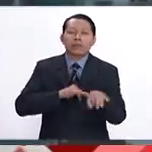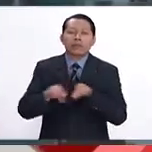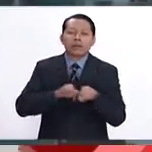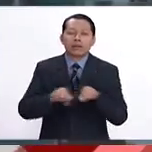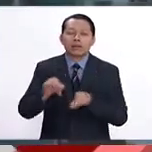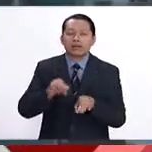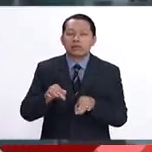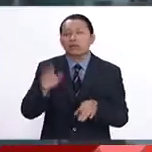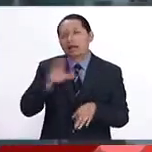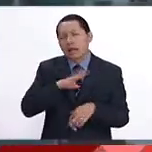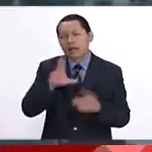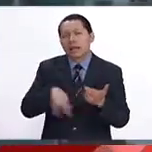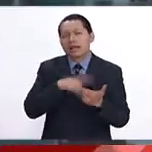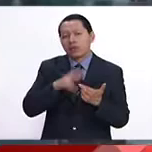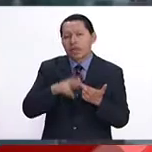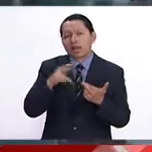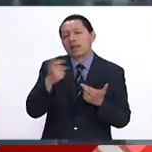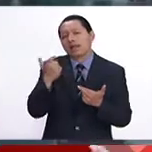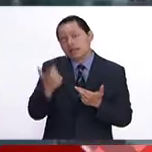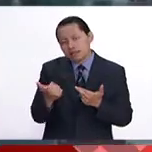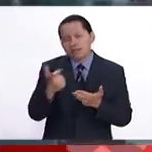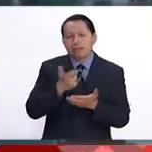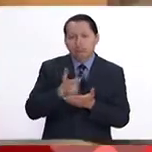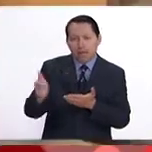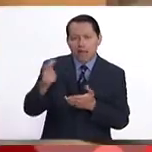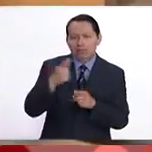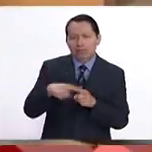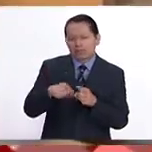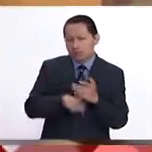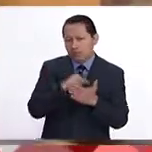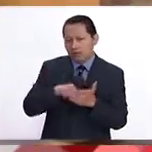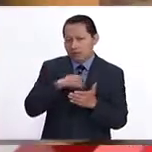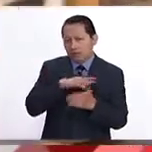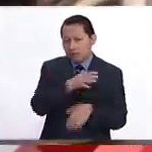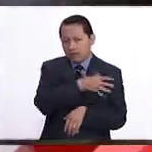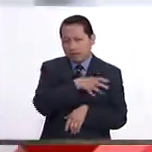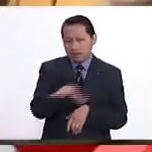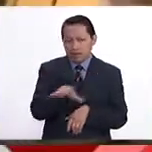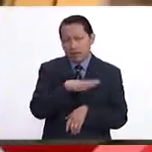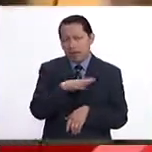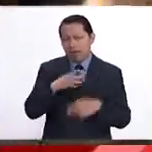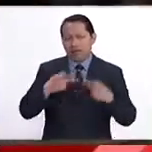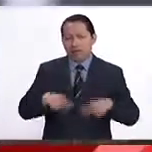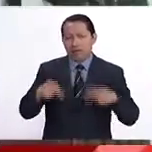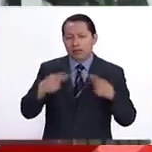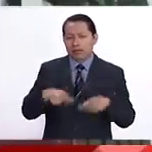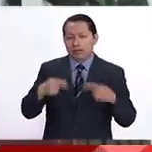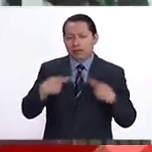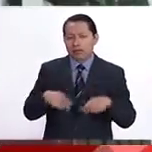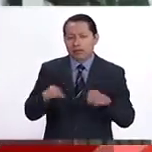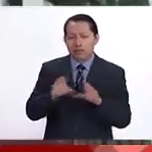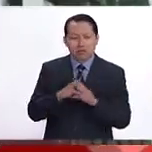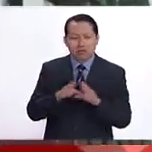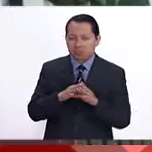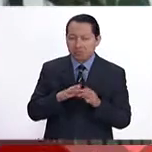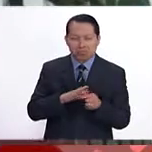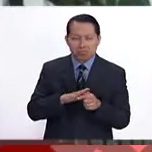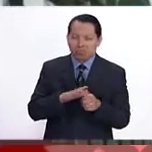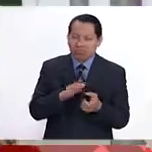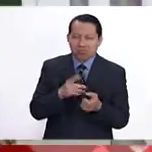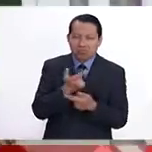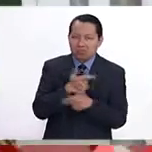haya costos regionales y costos en algunos lugares. En general, al público de cualquier país,